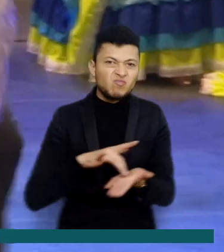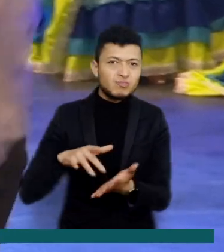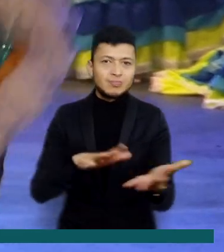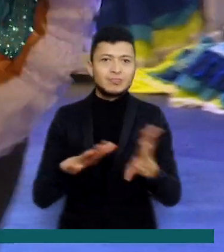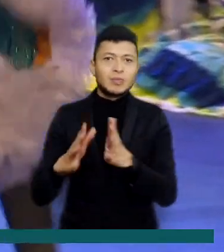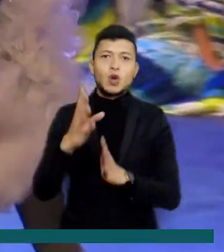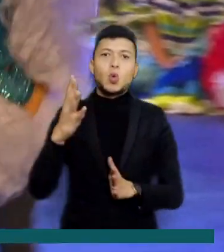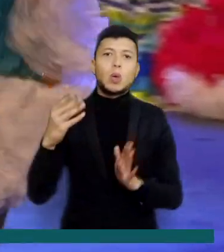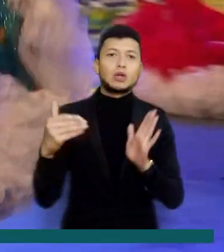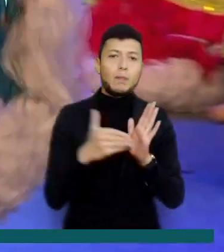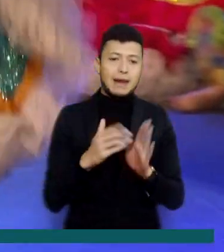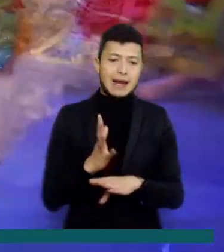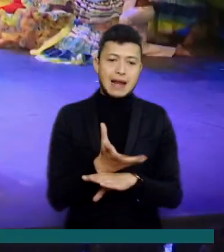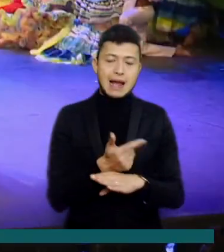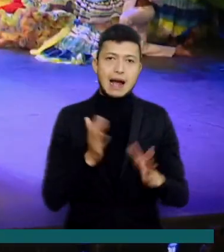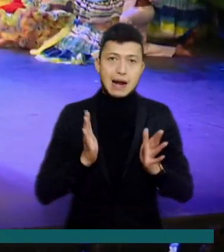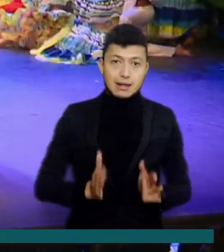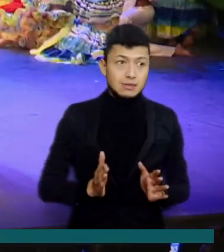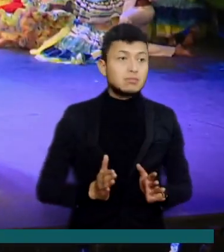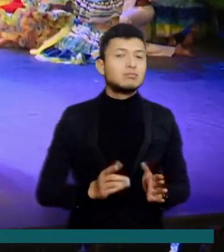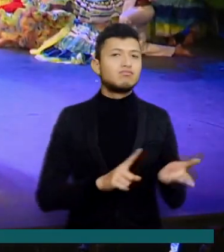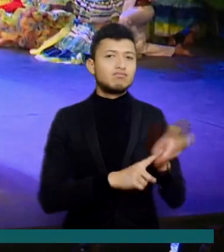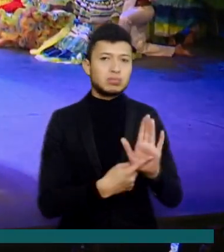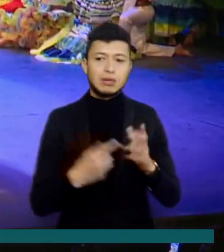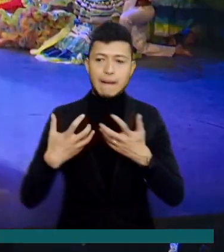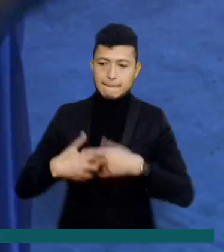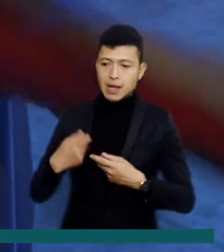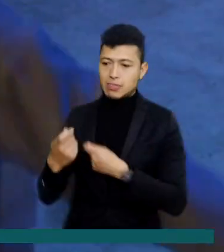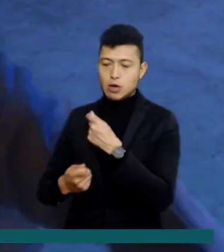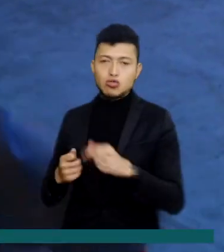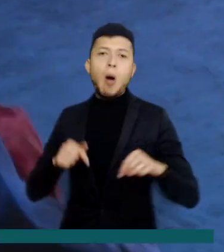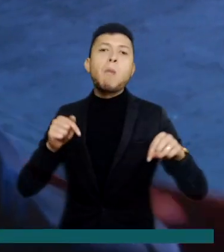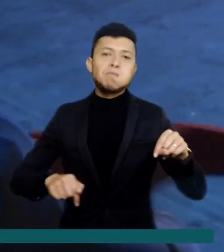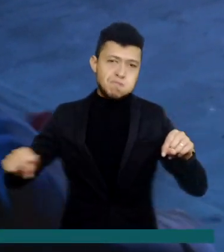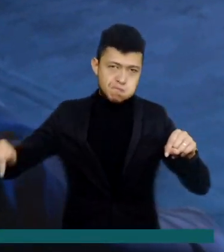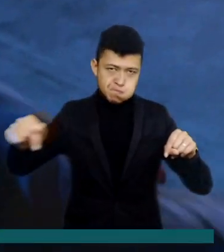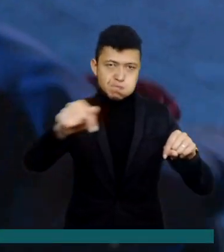participan cerca de 4.000 artistas y un gran número de emprendedores.